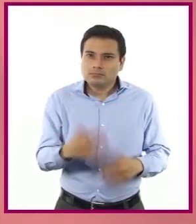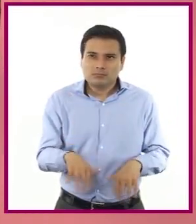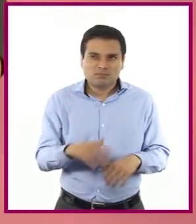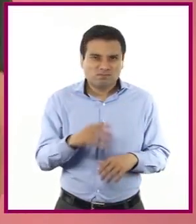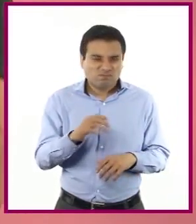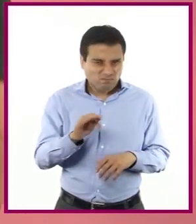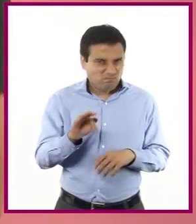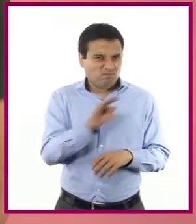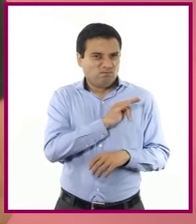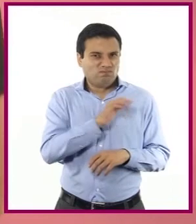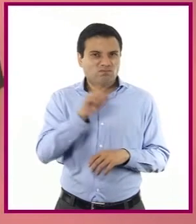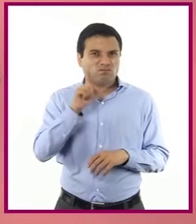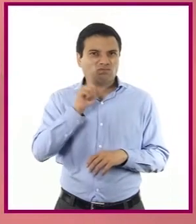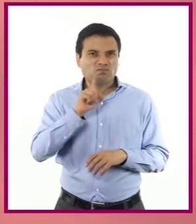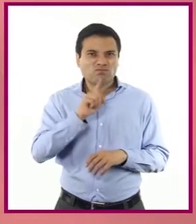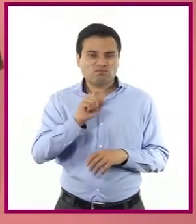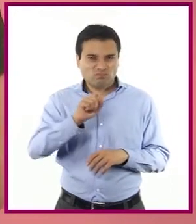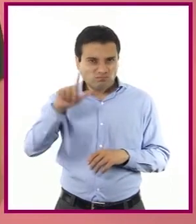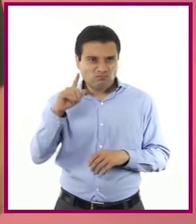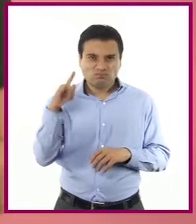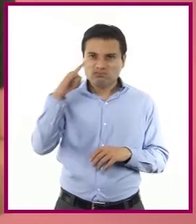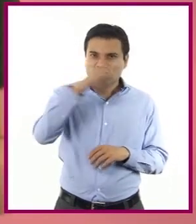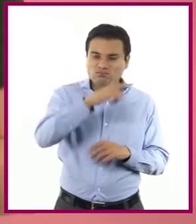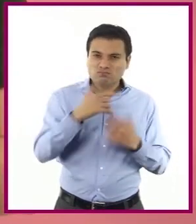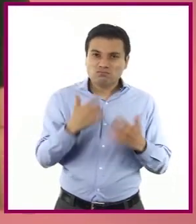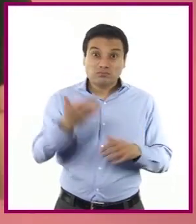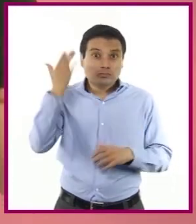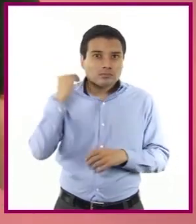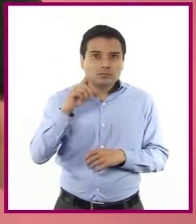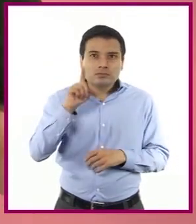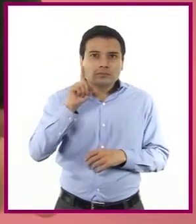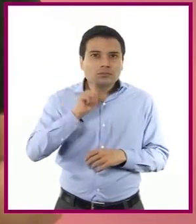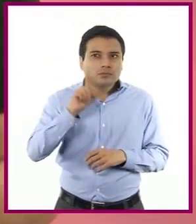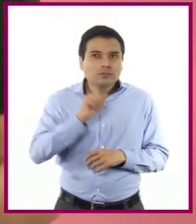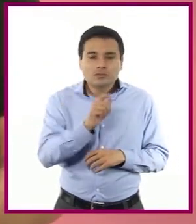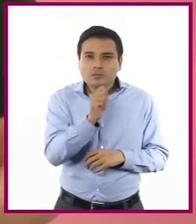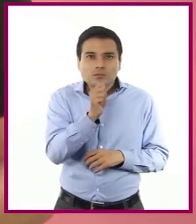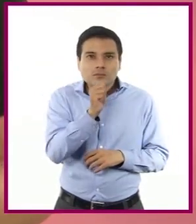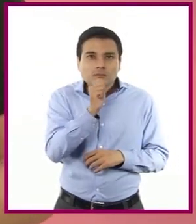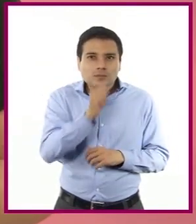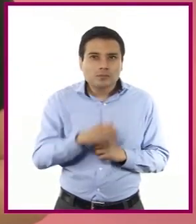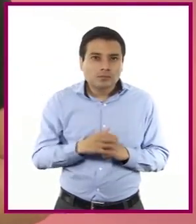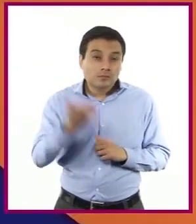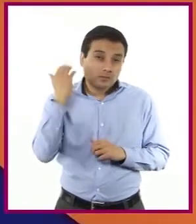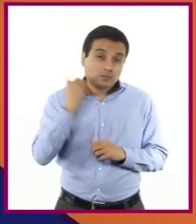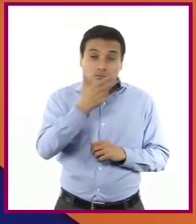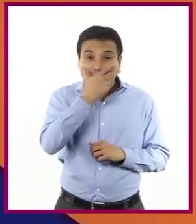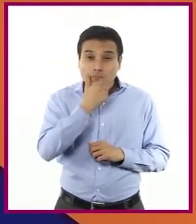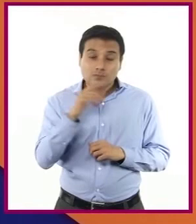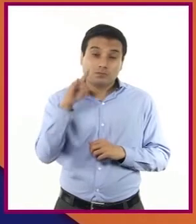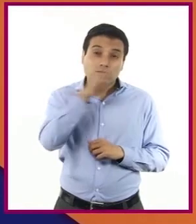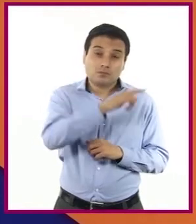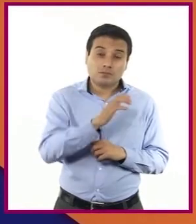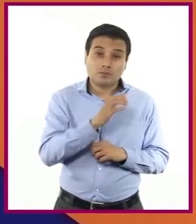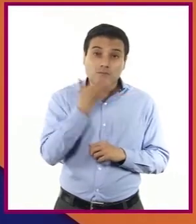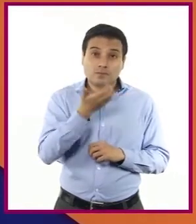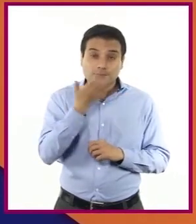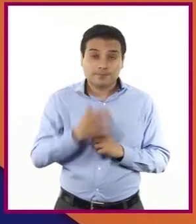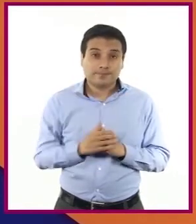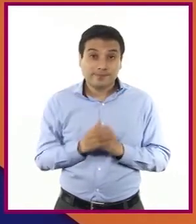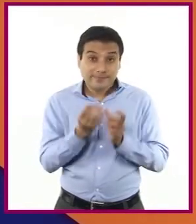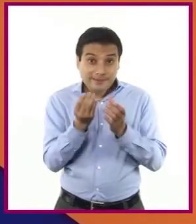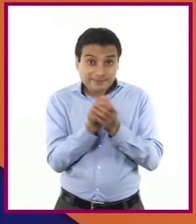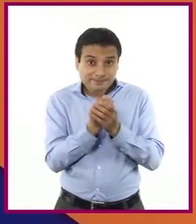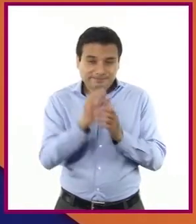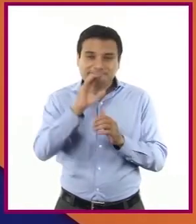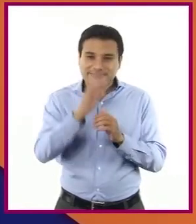a incursionar en profesiones que, en ese entonces, solo eran desempeñadas por hombres. Estamos finalizando